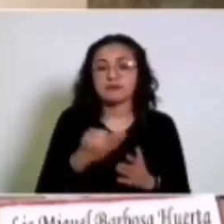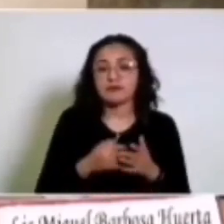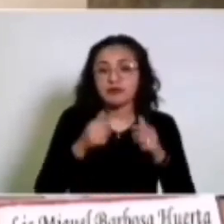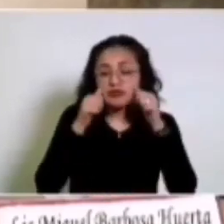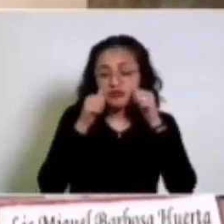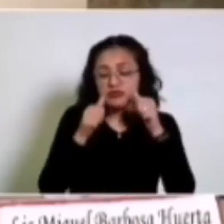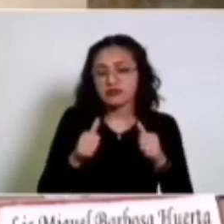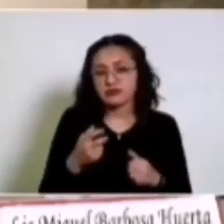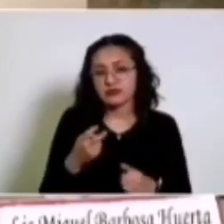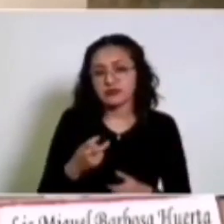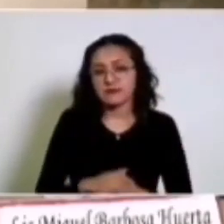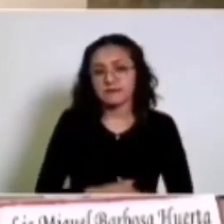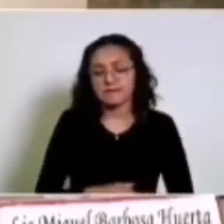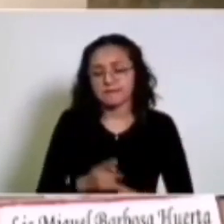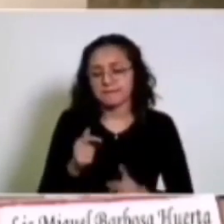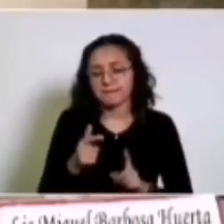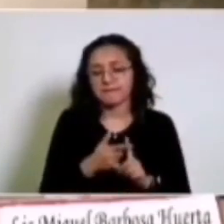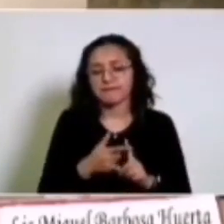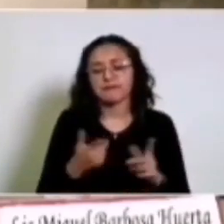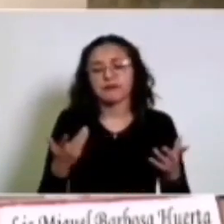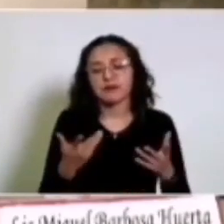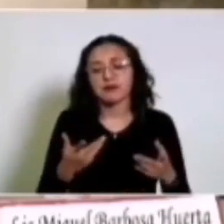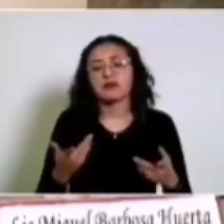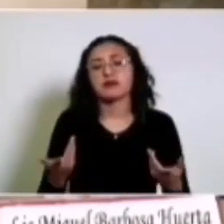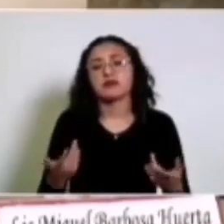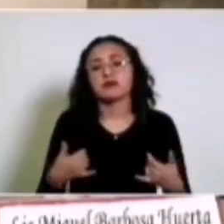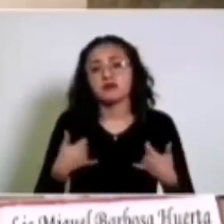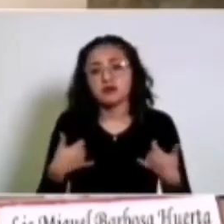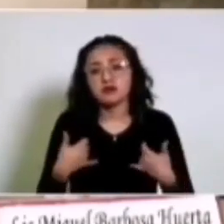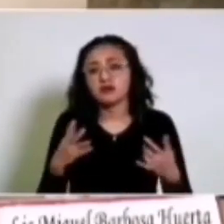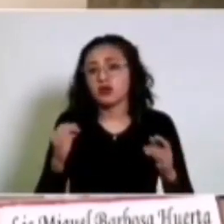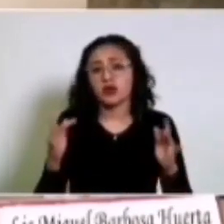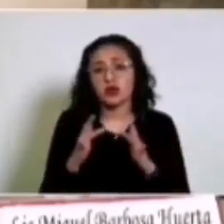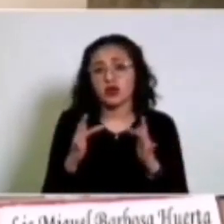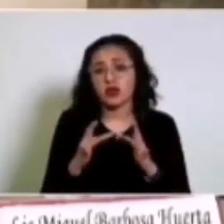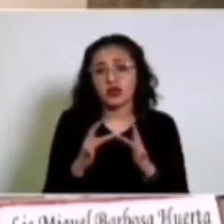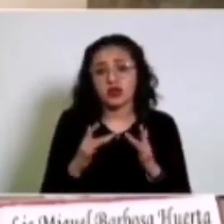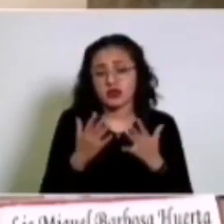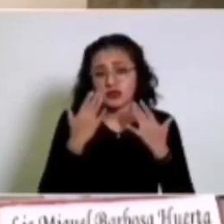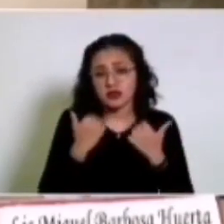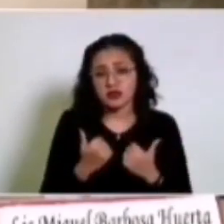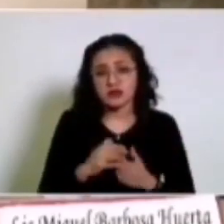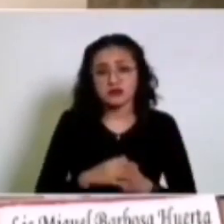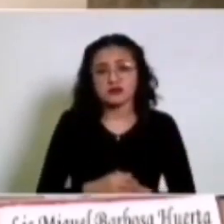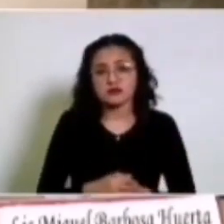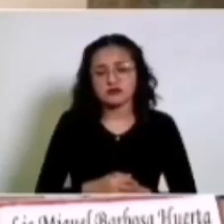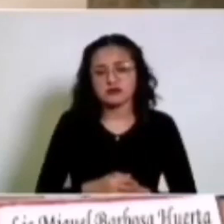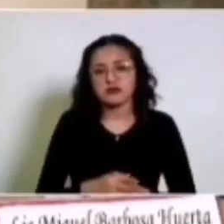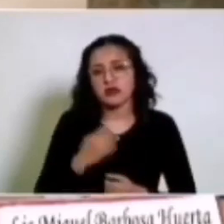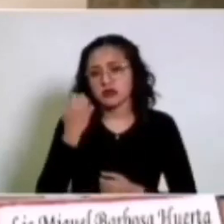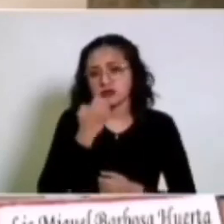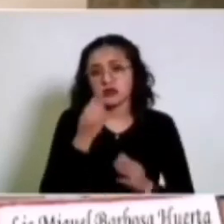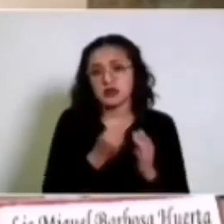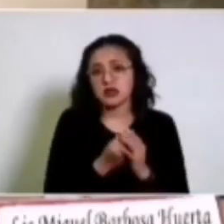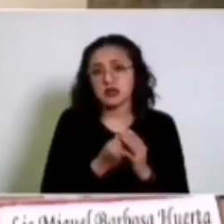desatención. Lo primero que hacen los muchachos es no se conectan a las